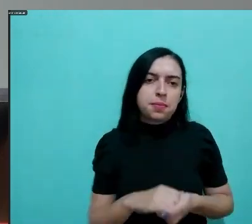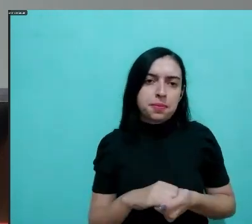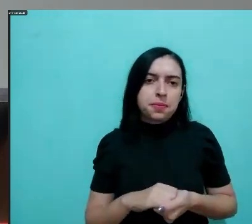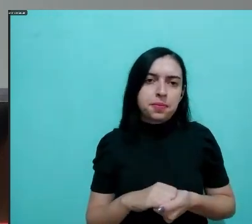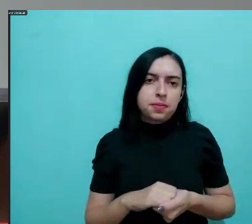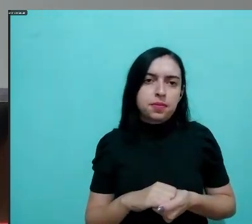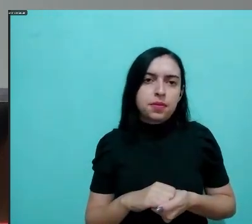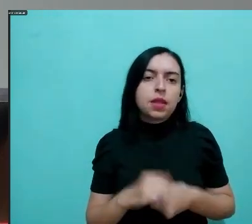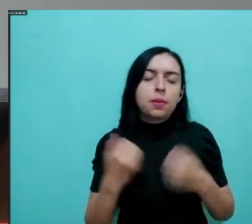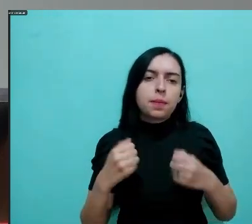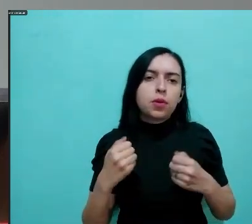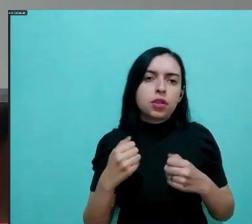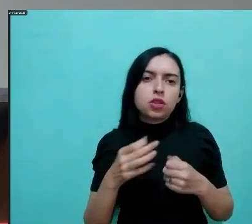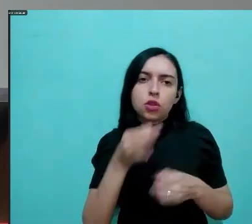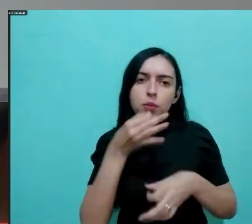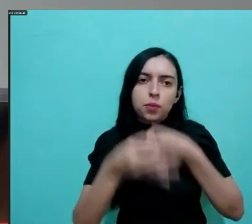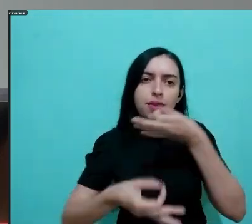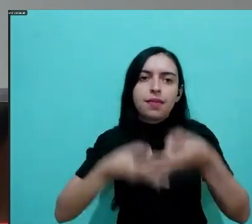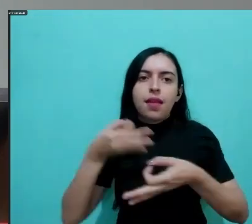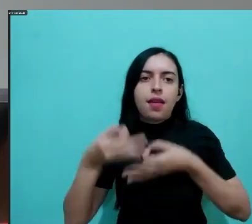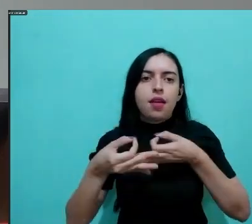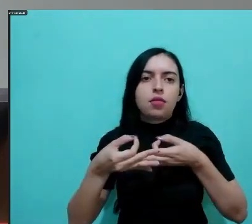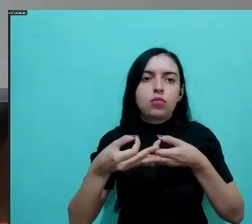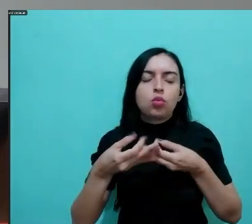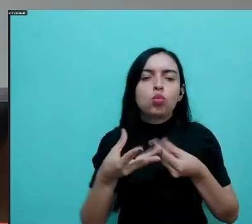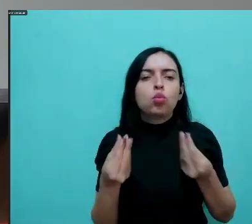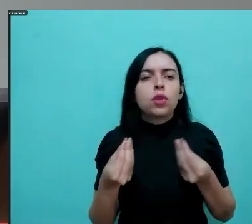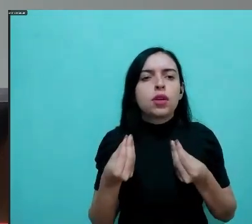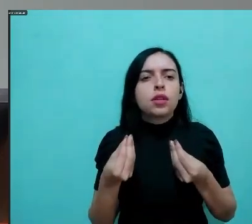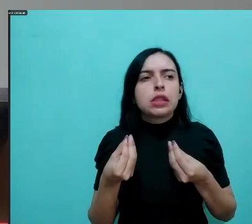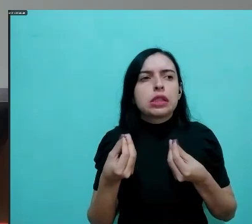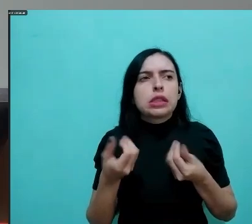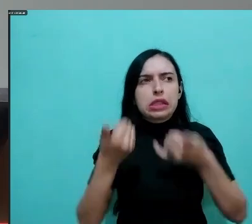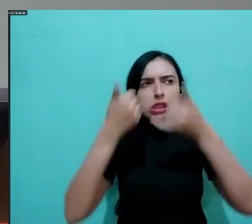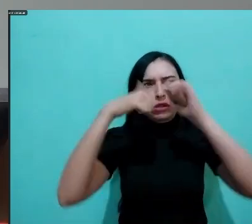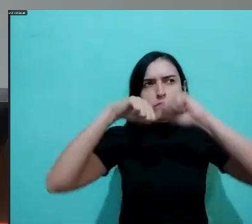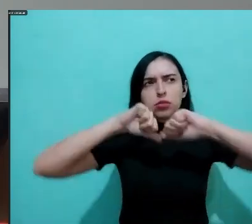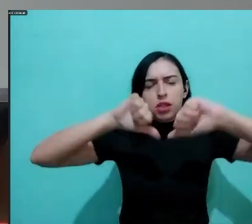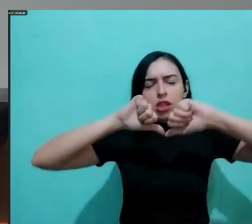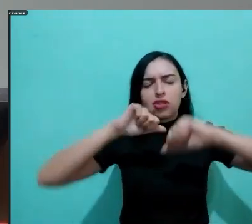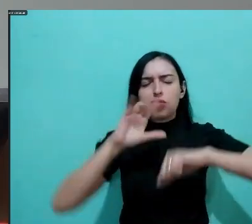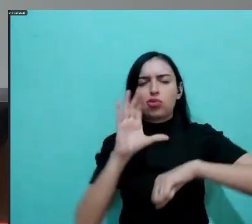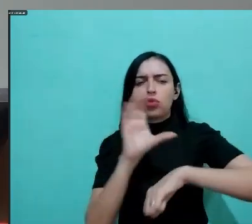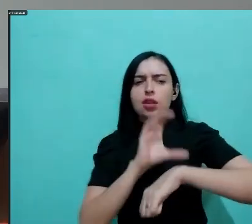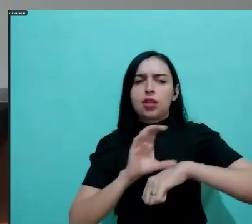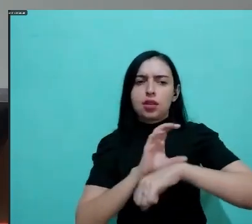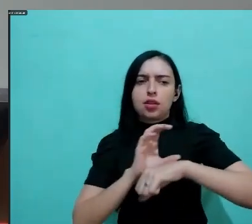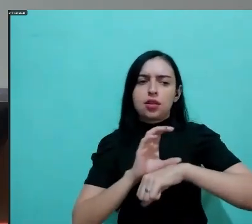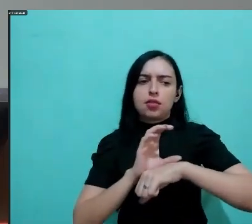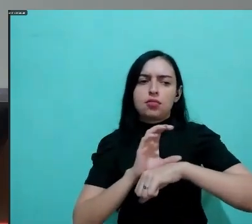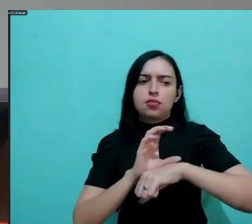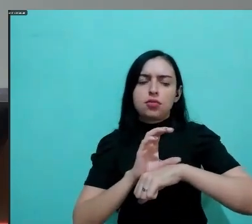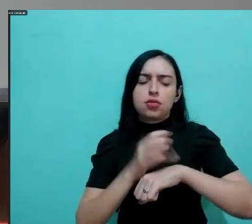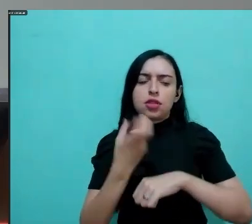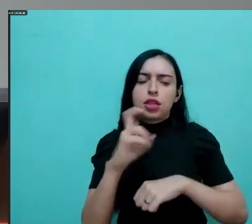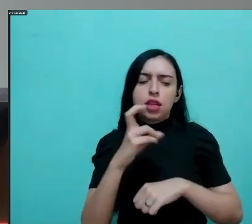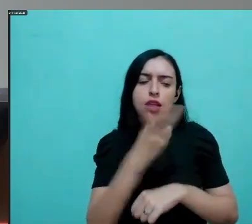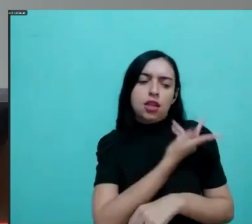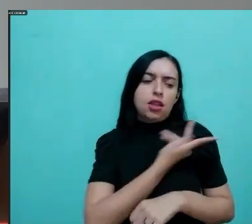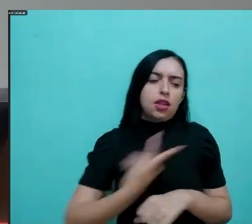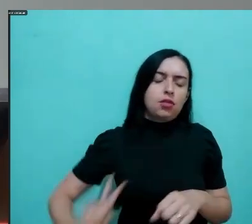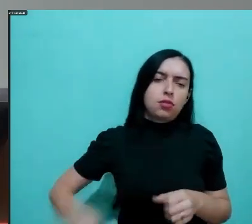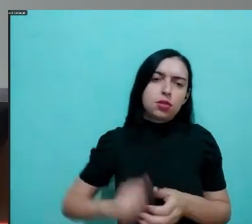puede sugerir que un aspecto crítico de la Quinta República es que, y un aspecto que